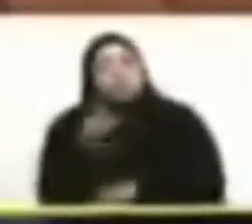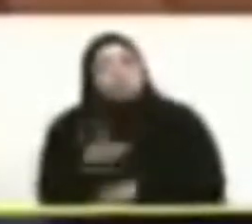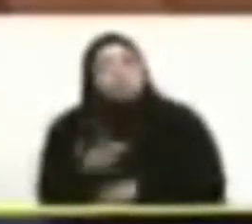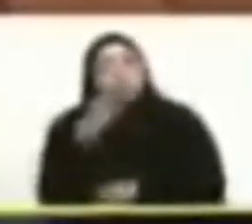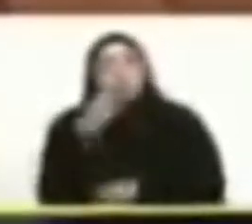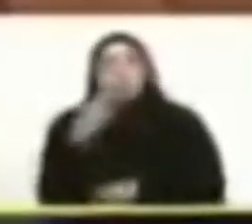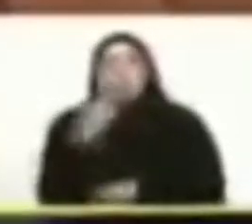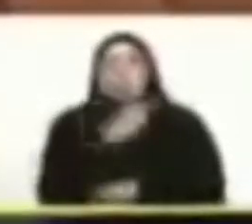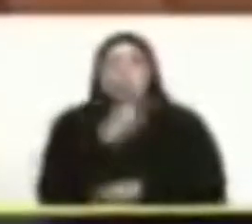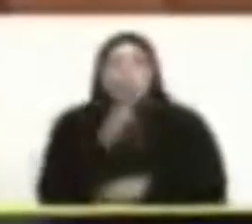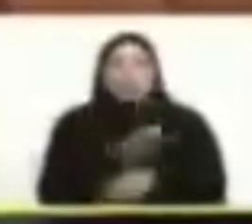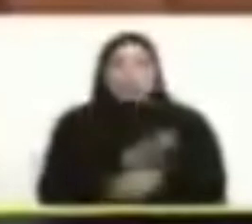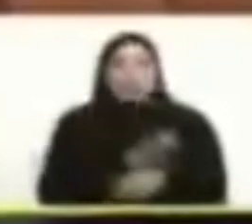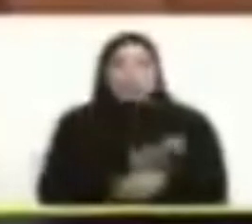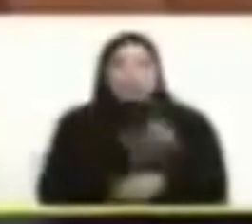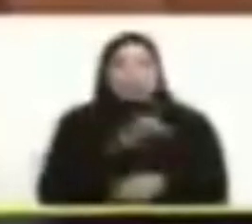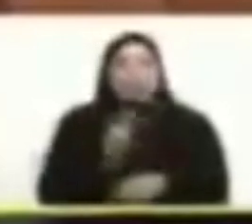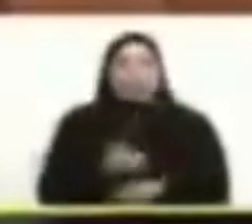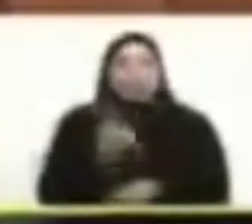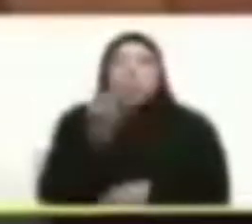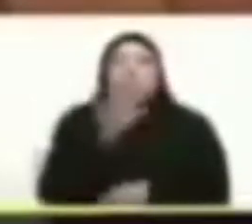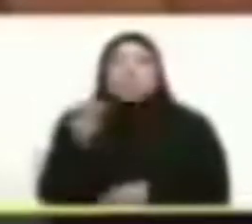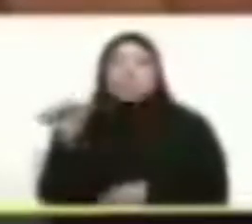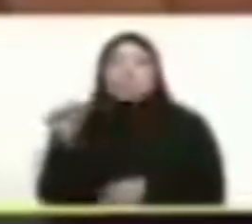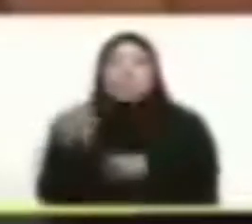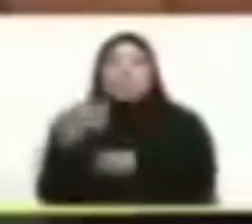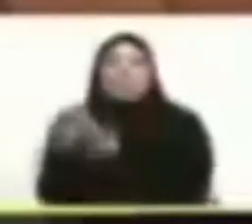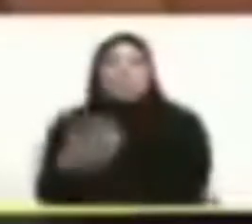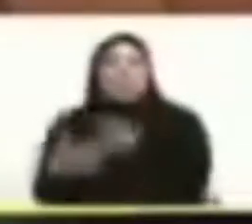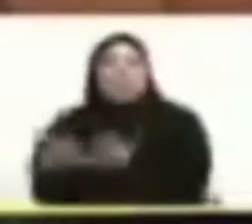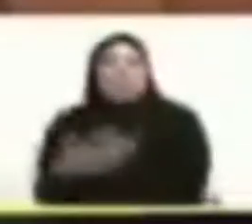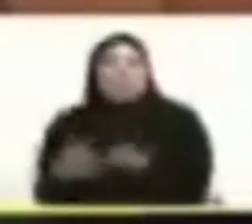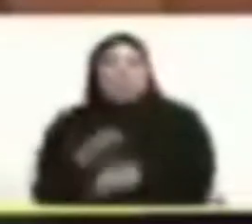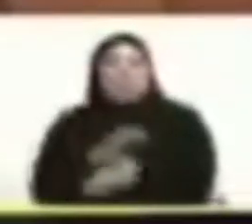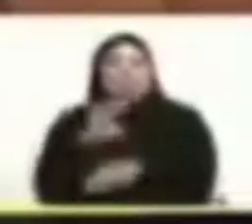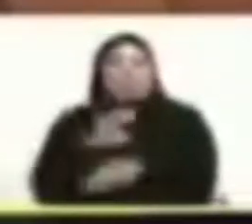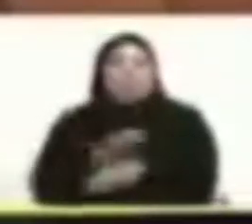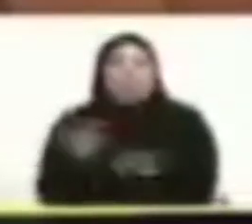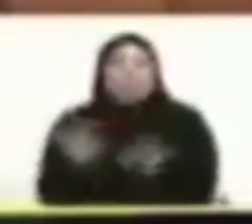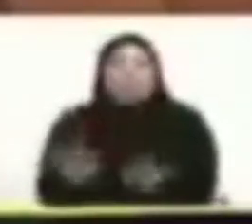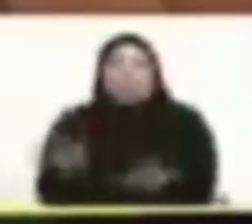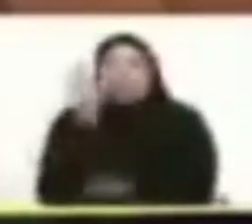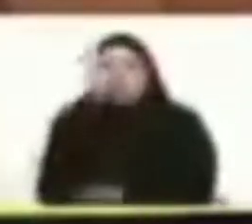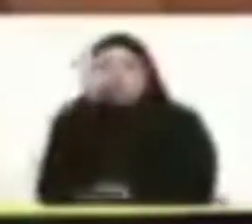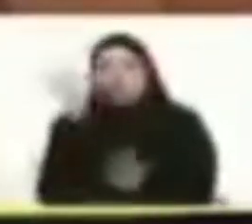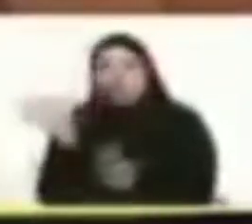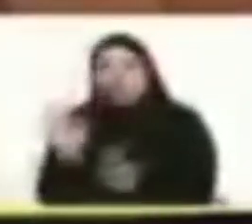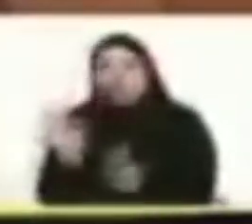Ocúpate de tu país, que tienes un berenjenal y no sabes qué hacer.